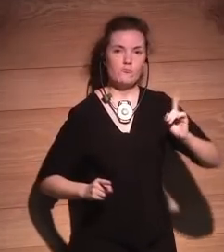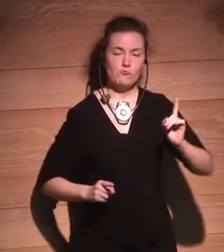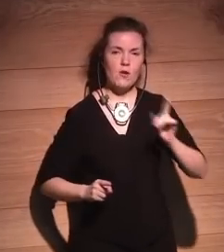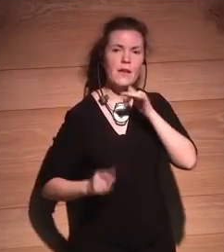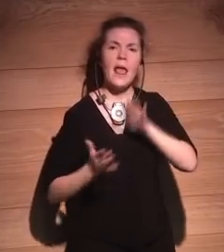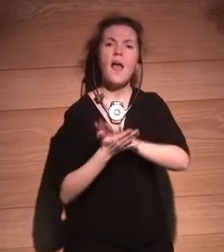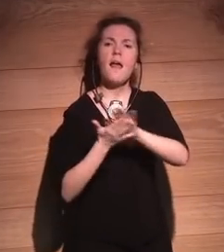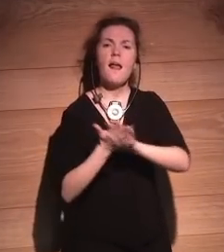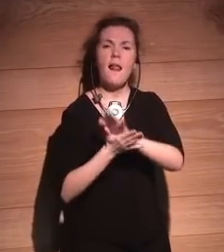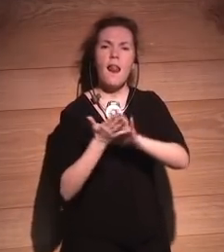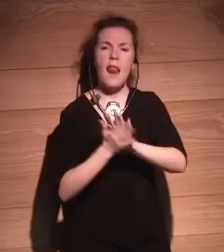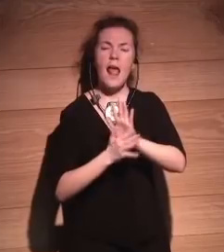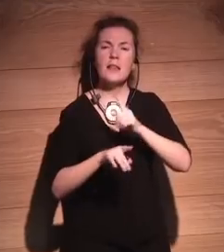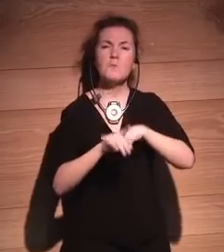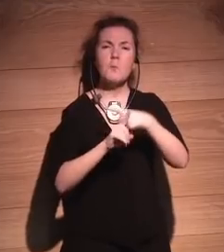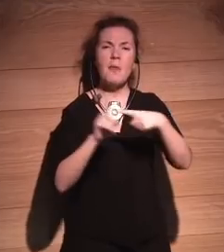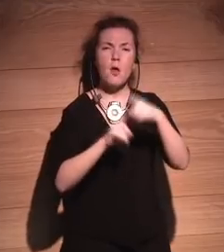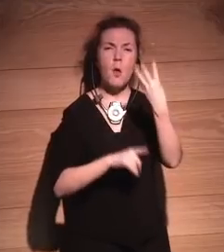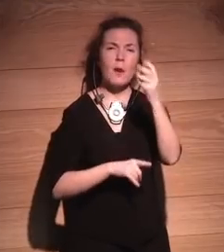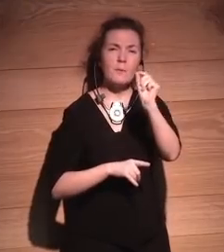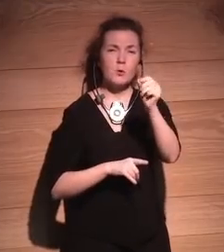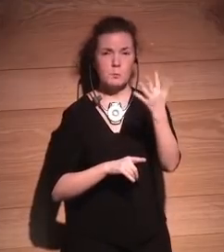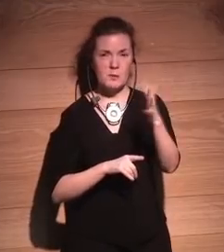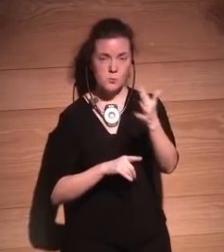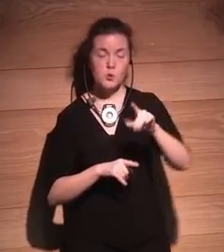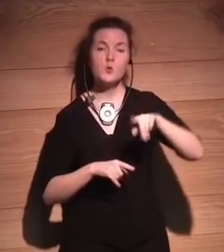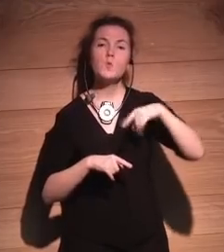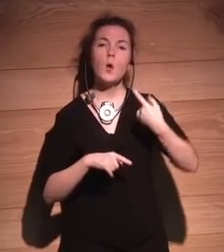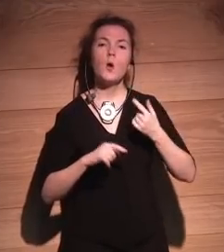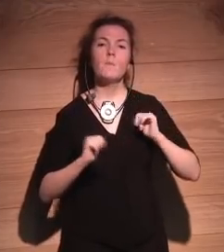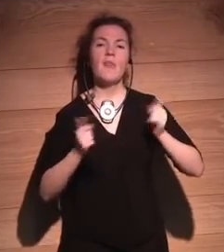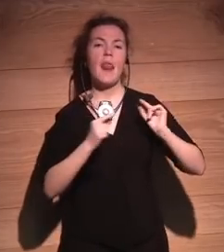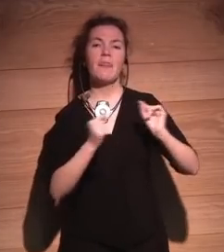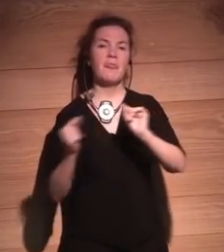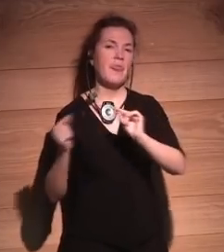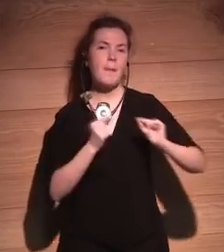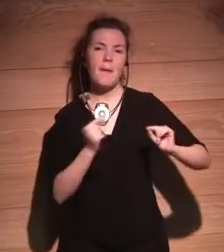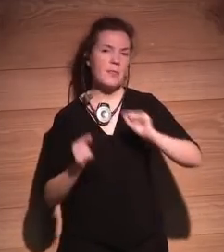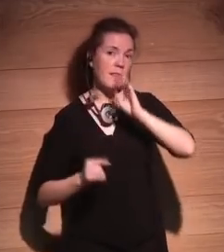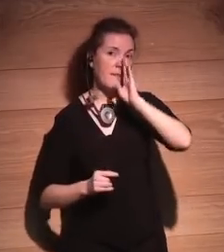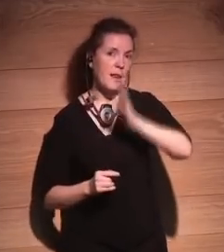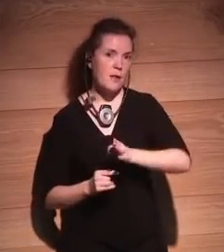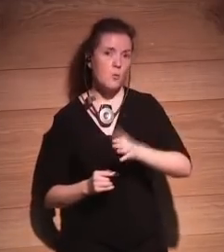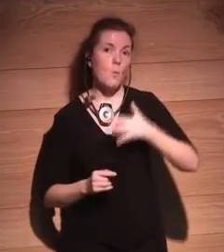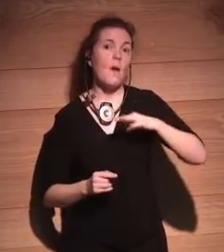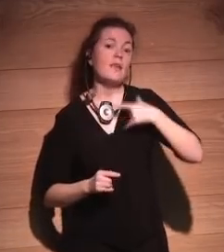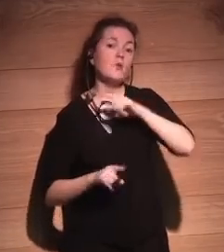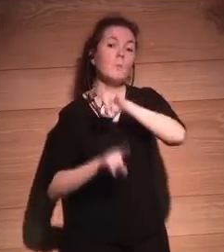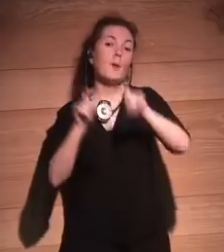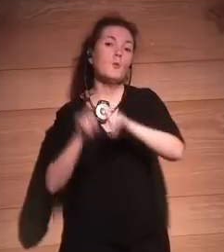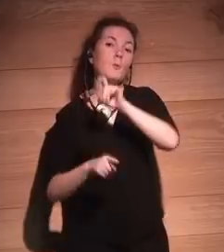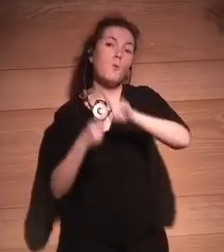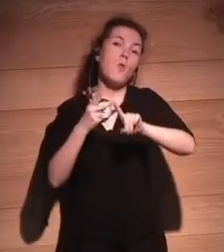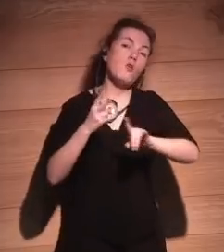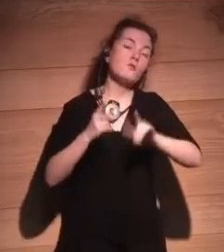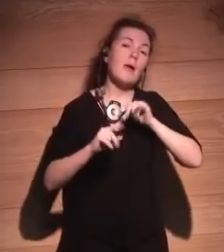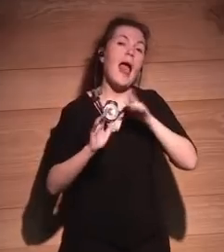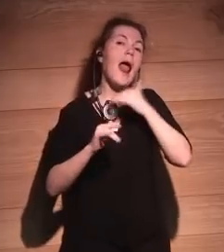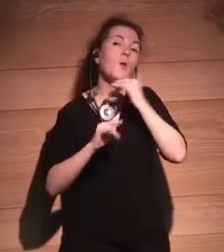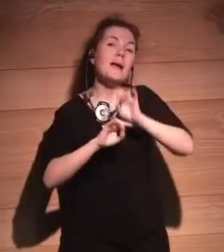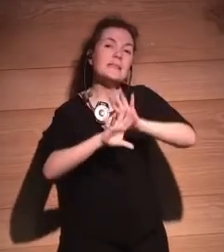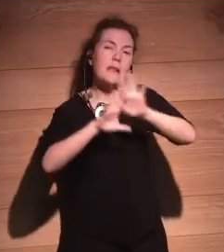hablar durante la próxima media hora, 40 minutos, y después abrimos el debate directamente. Quizá yo haga 1 o 2 preguntas de clarificación,